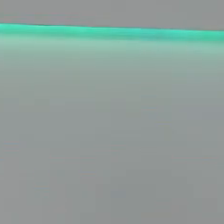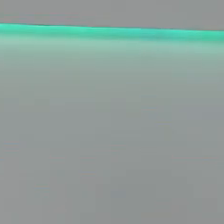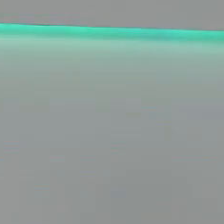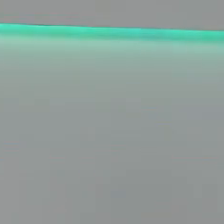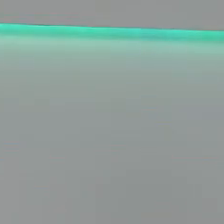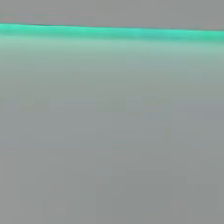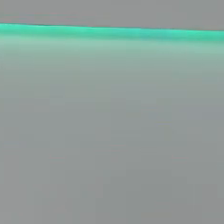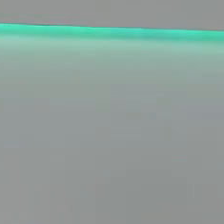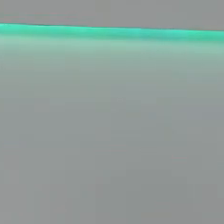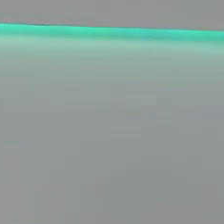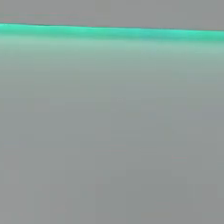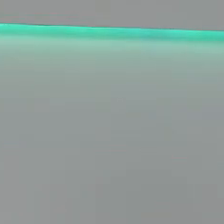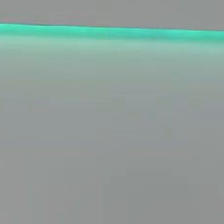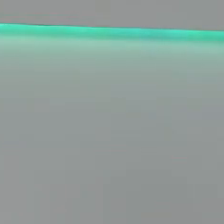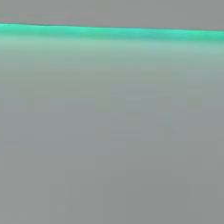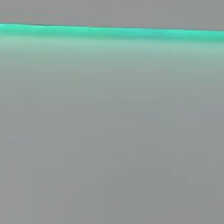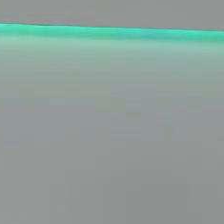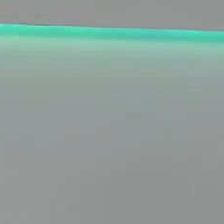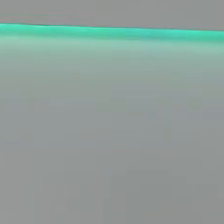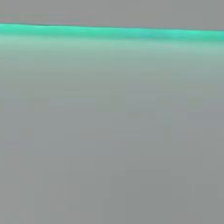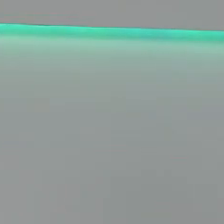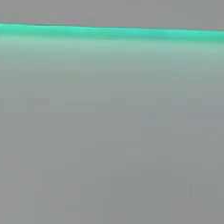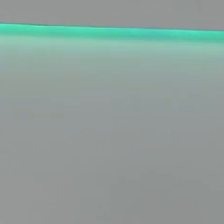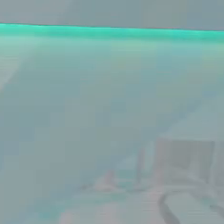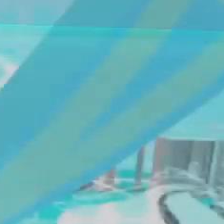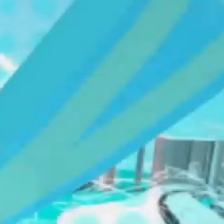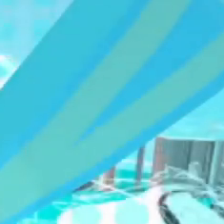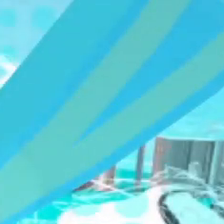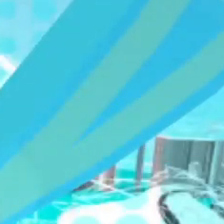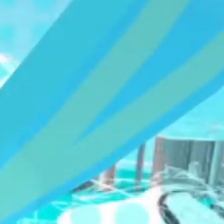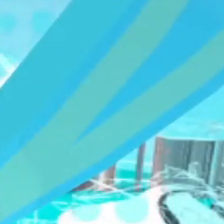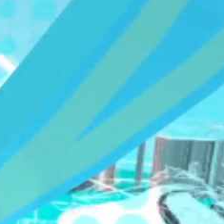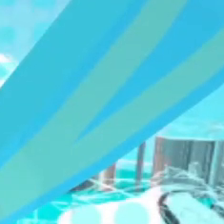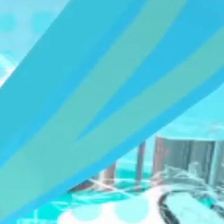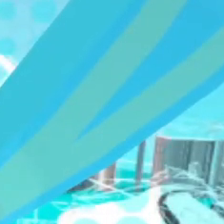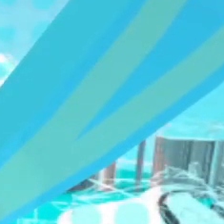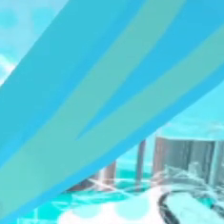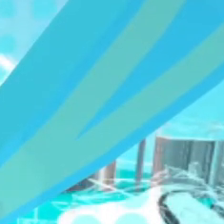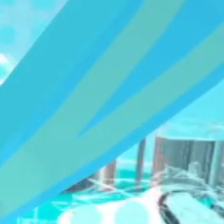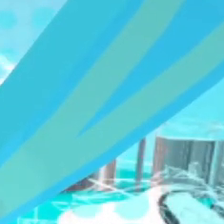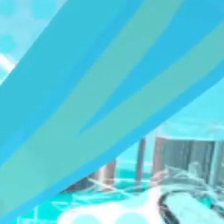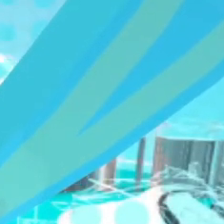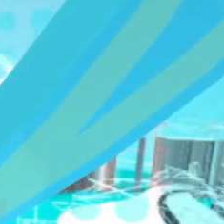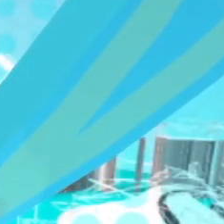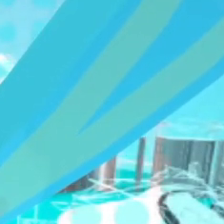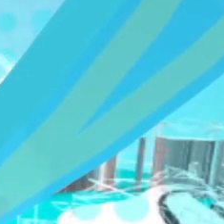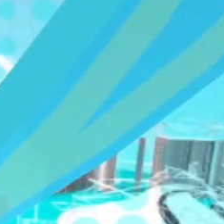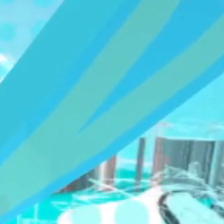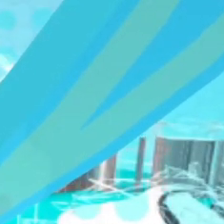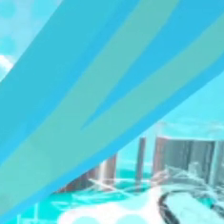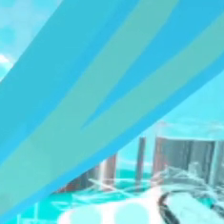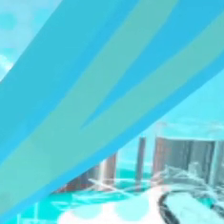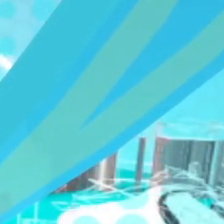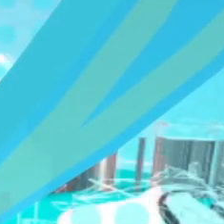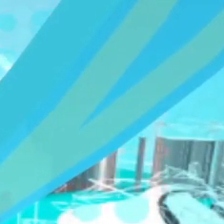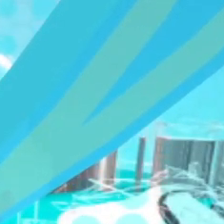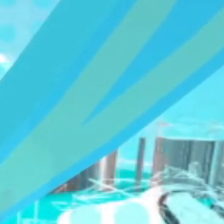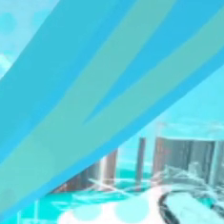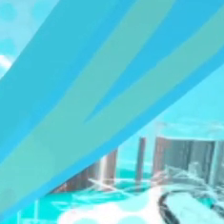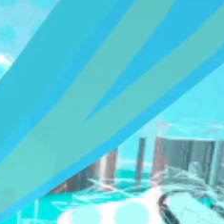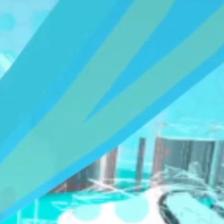7 de la noche con 21 minutos. Hacemos un repaso de cómo cierra la compra y venta del dólar esta semana. Usted observa en pantalla la compra del